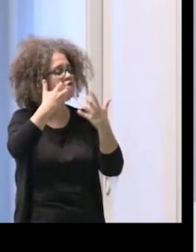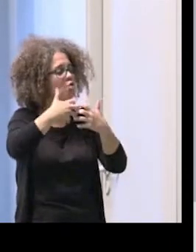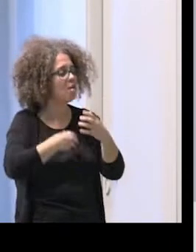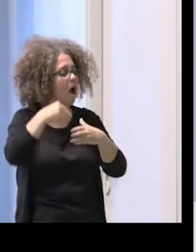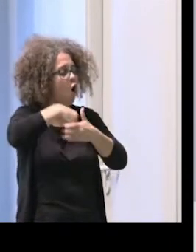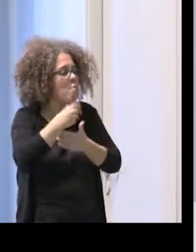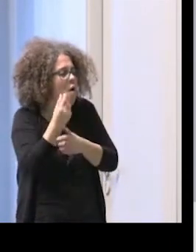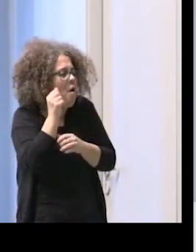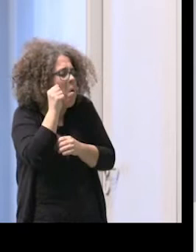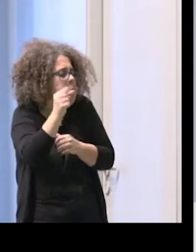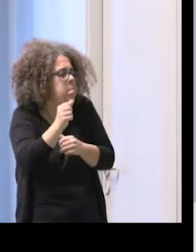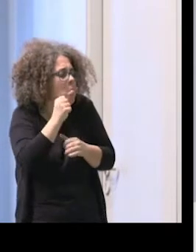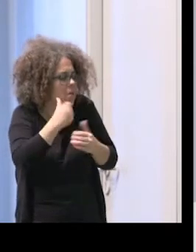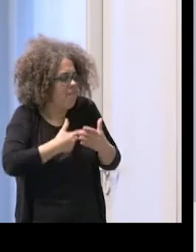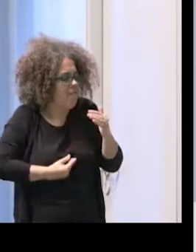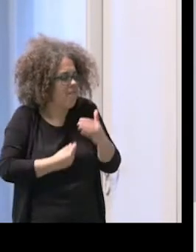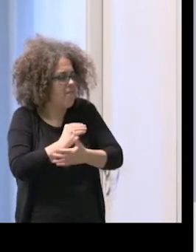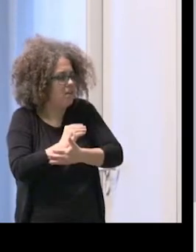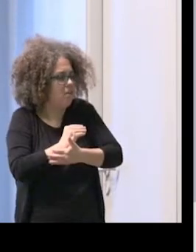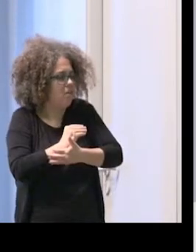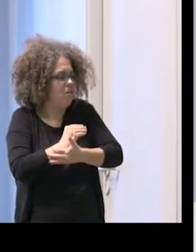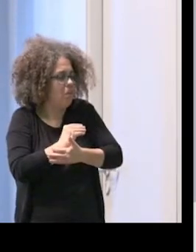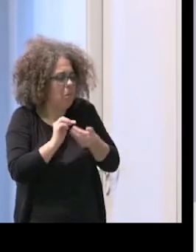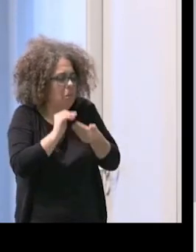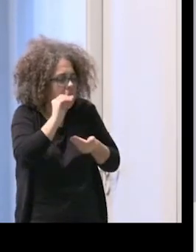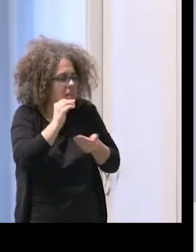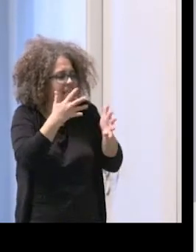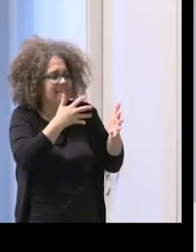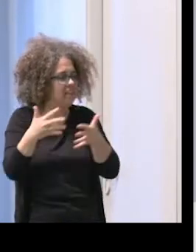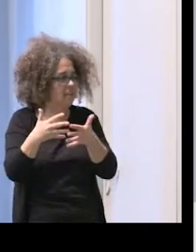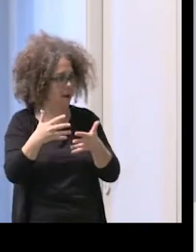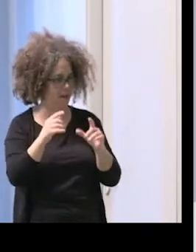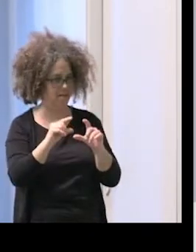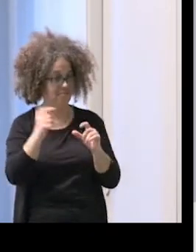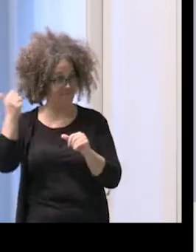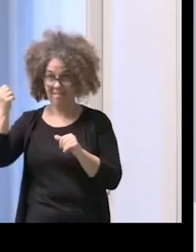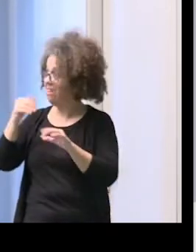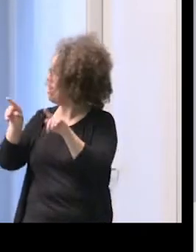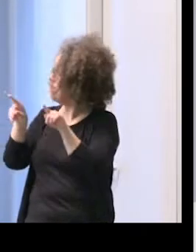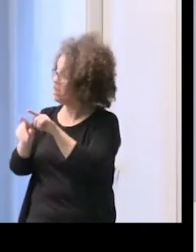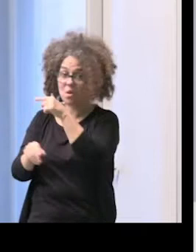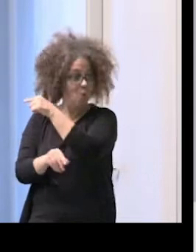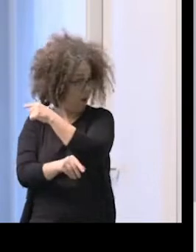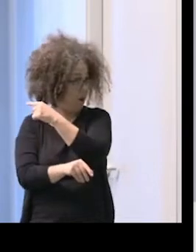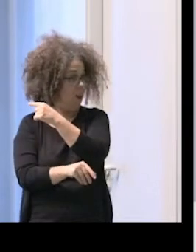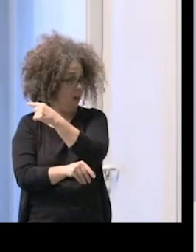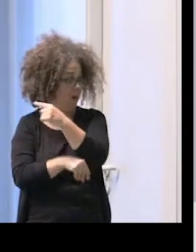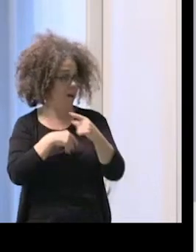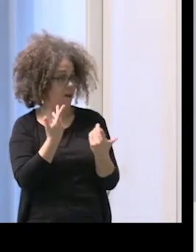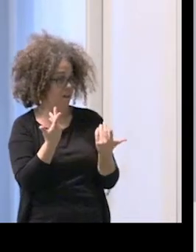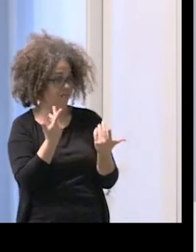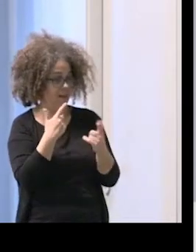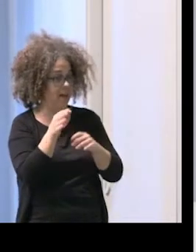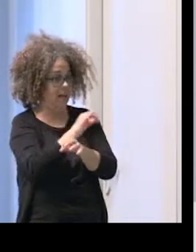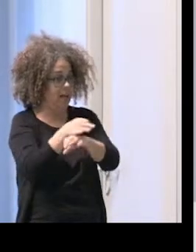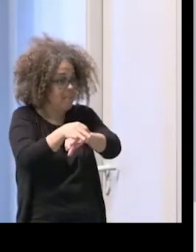feto de aproximadamente 10 semanas, y esta es la forma que el epitelio de esas células luce en ese momento. Pudimos